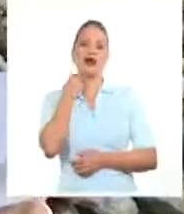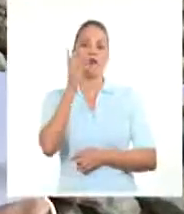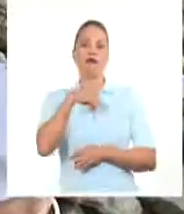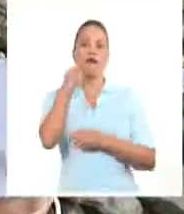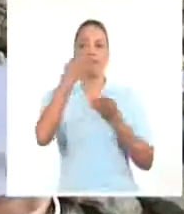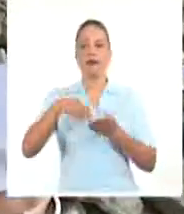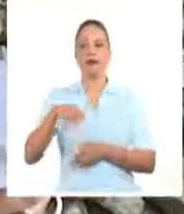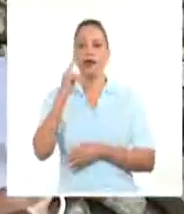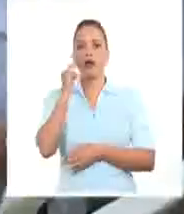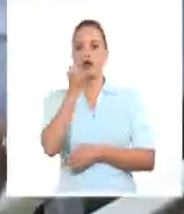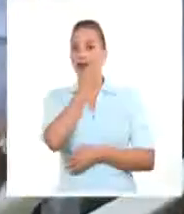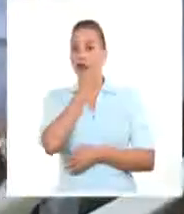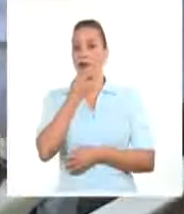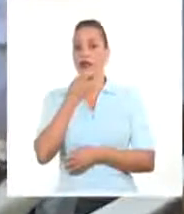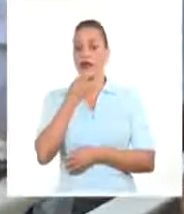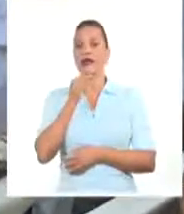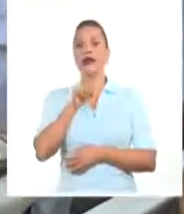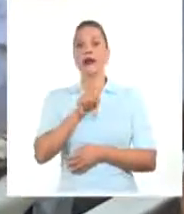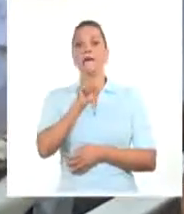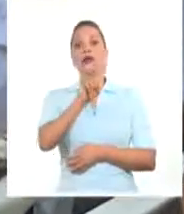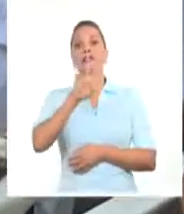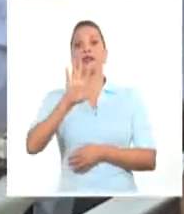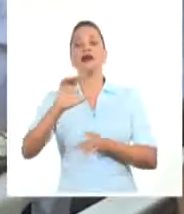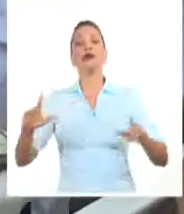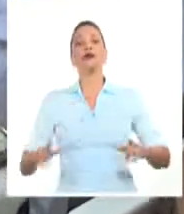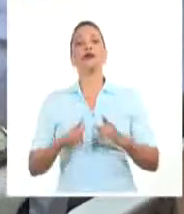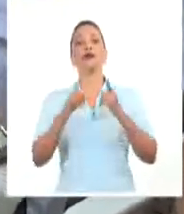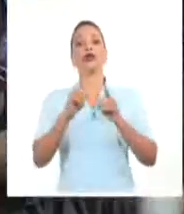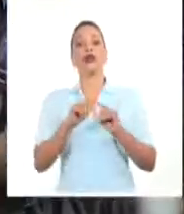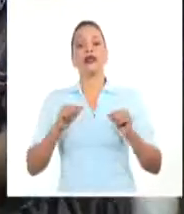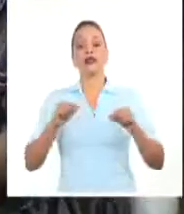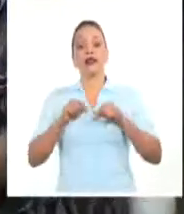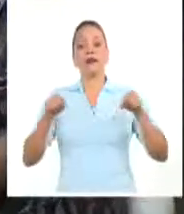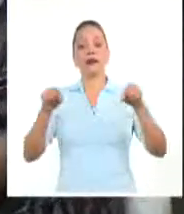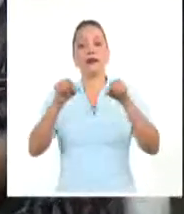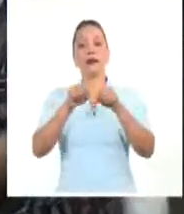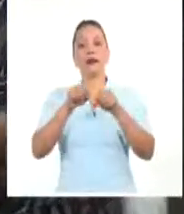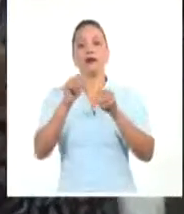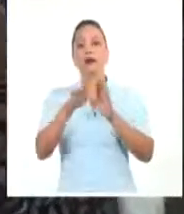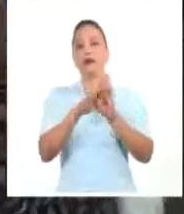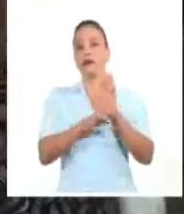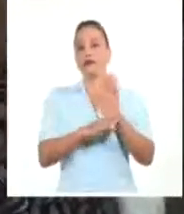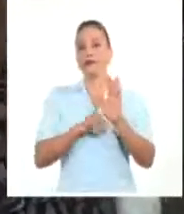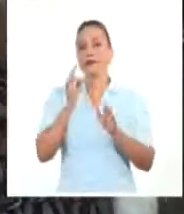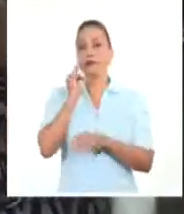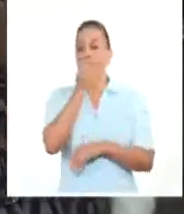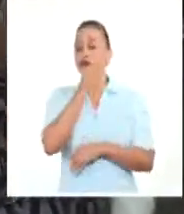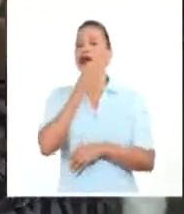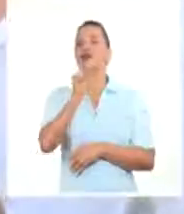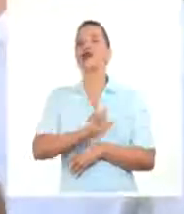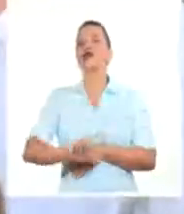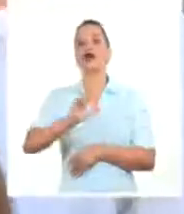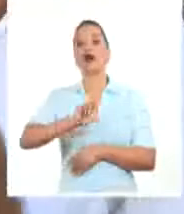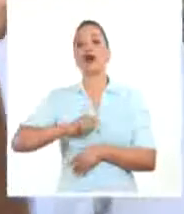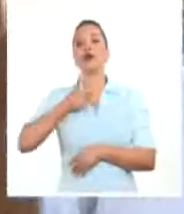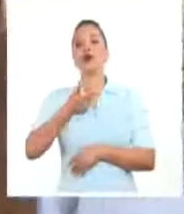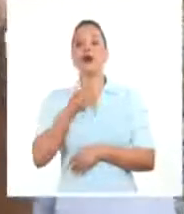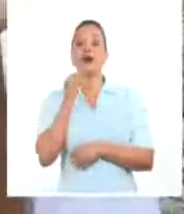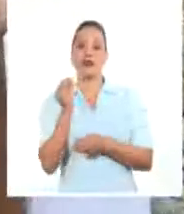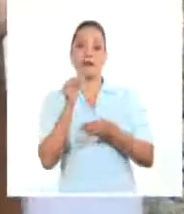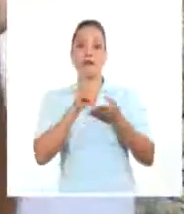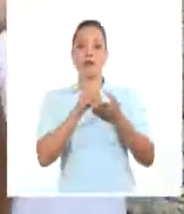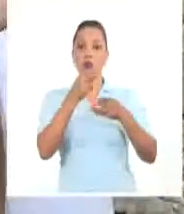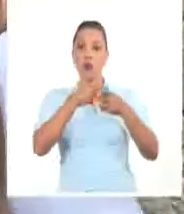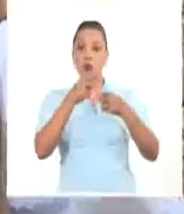combate de José Martí y el 25 aniversario de la oficina del programa Martiano, la sociedad cultural que lleva el nombre del apóstol entregó su